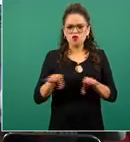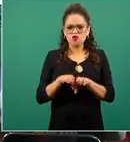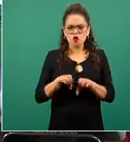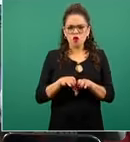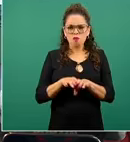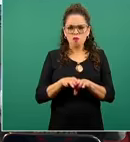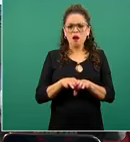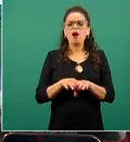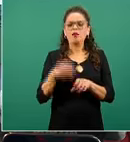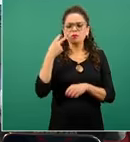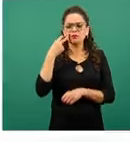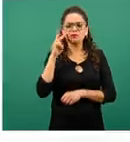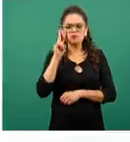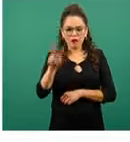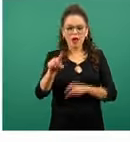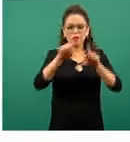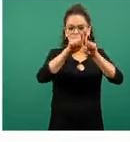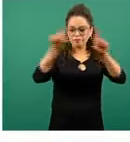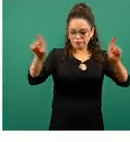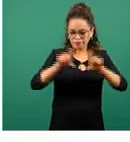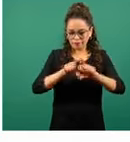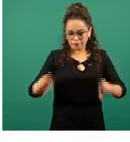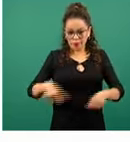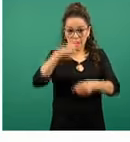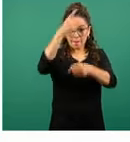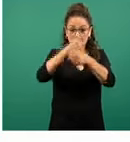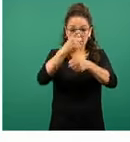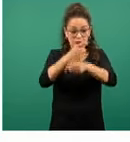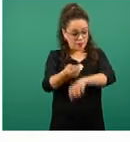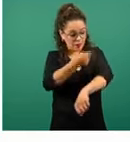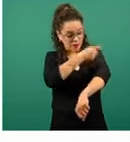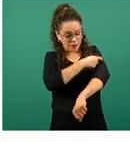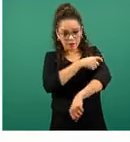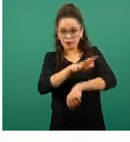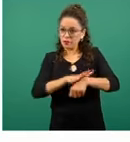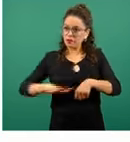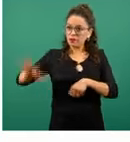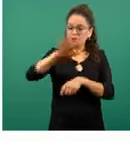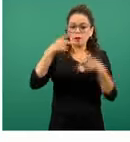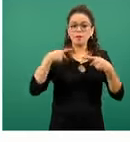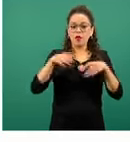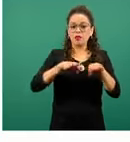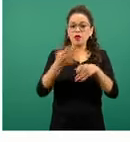ahora en las primeras dosis, tanto que se aplicaron al personal de salud,